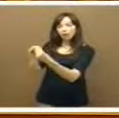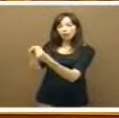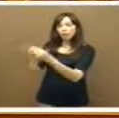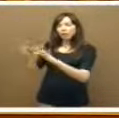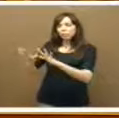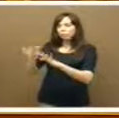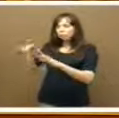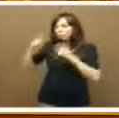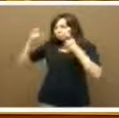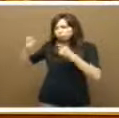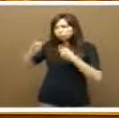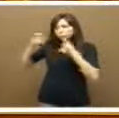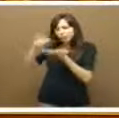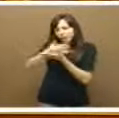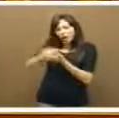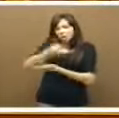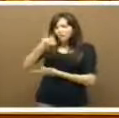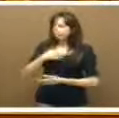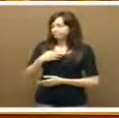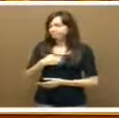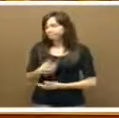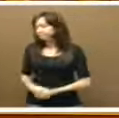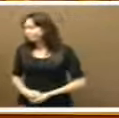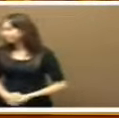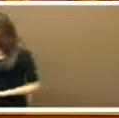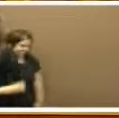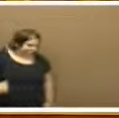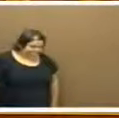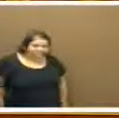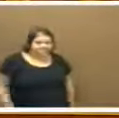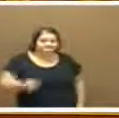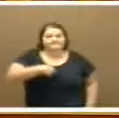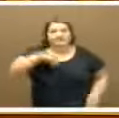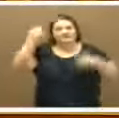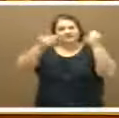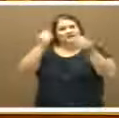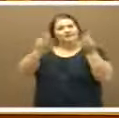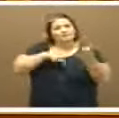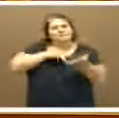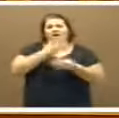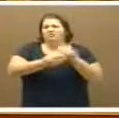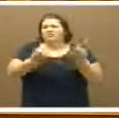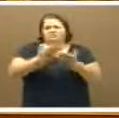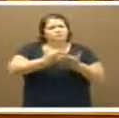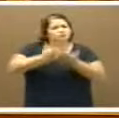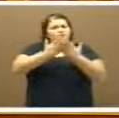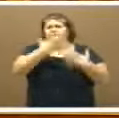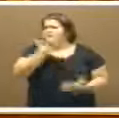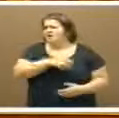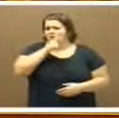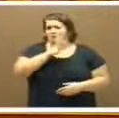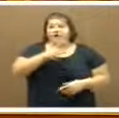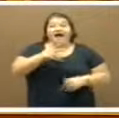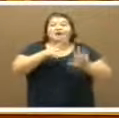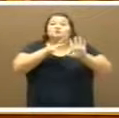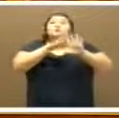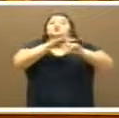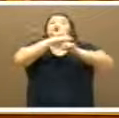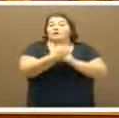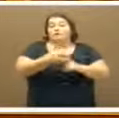énfasis en recaudar más. Y nosotros creemos que un estudio serio del marco tributario que hay en Extremadura